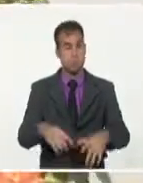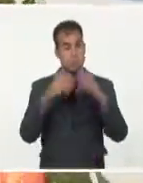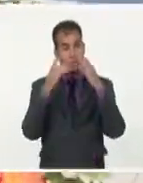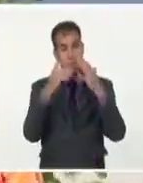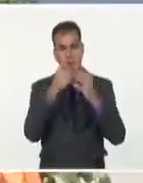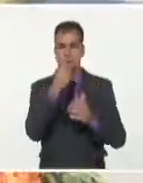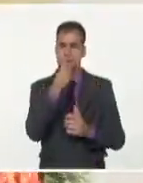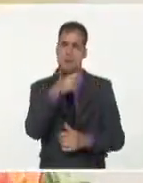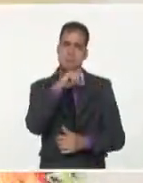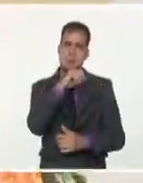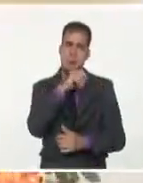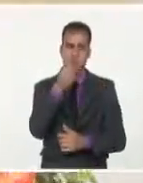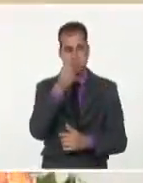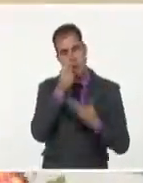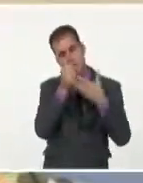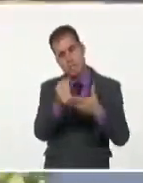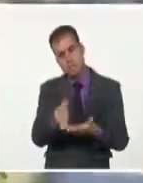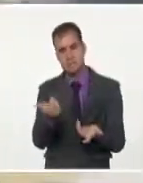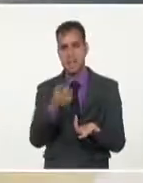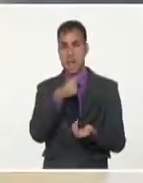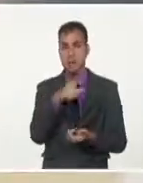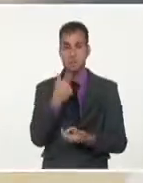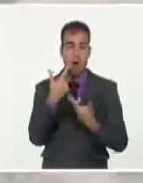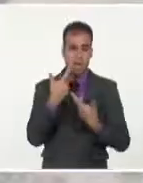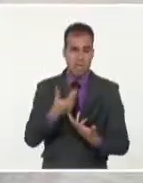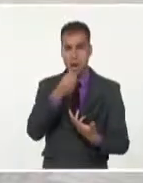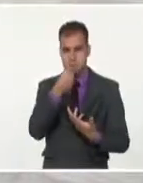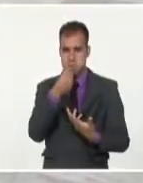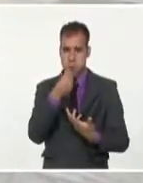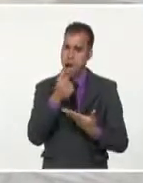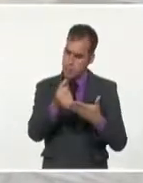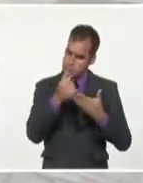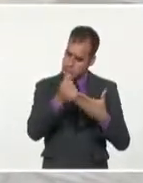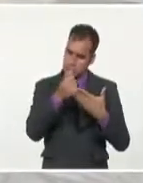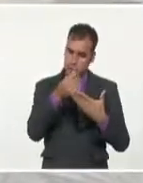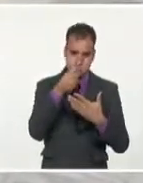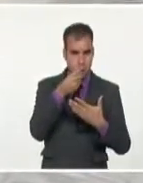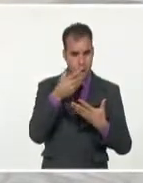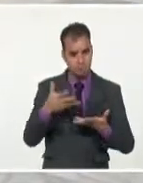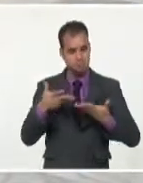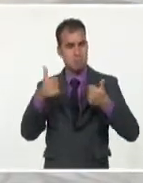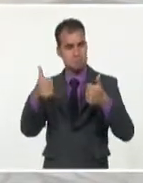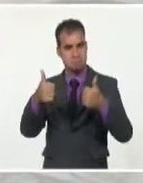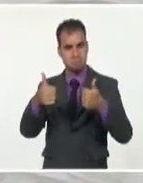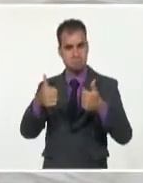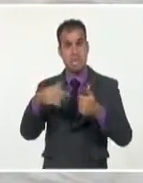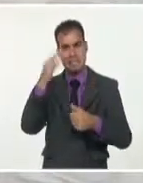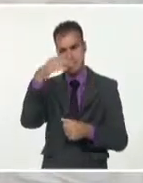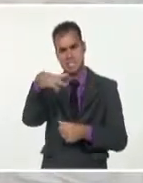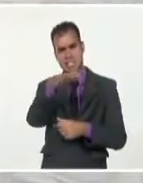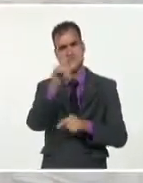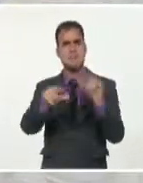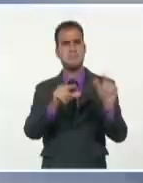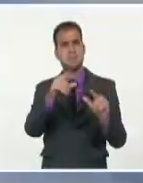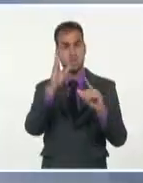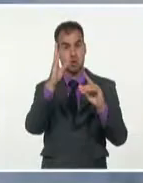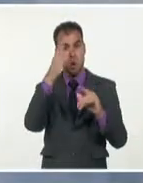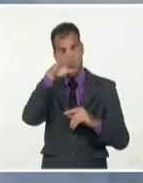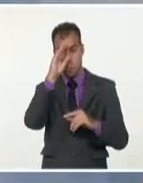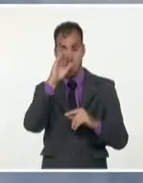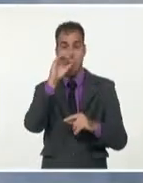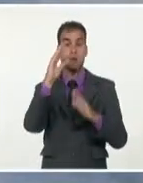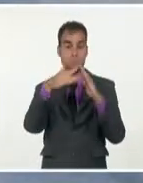consolarnos y animarnos en momentos de tensión y aislamiento. Lo sabe cada cubano que hoy permaneció en casa explorando un modo íntimo de reverenciar